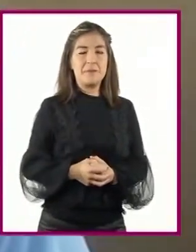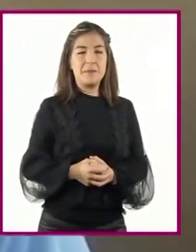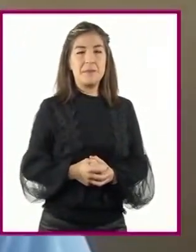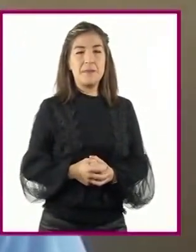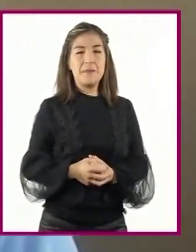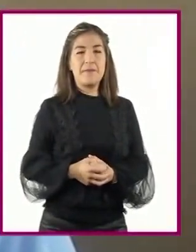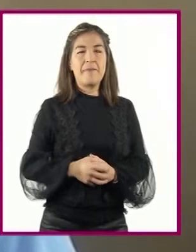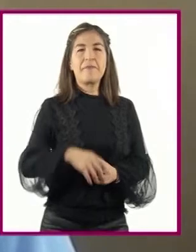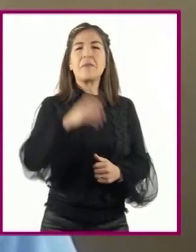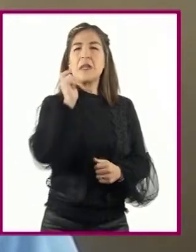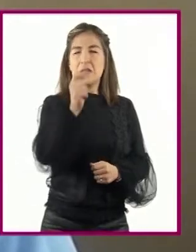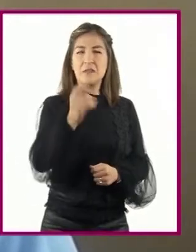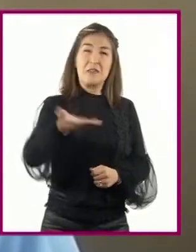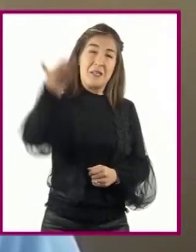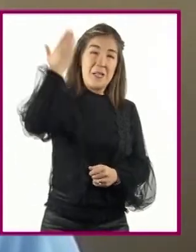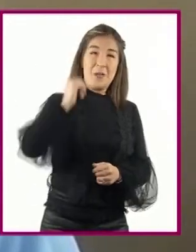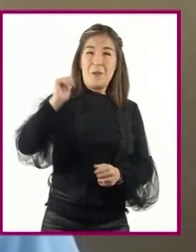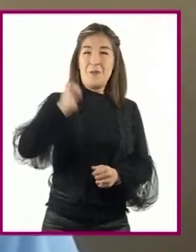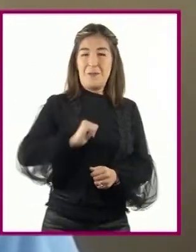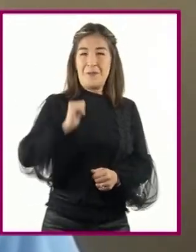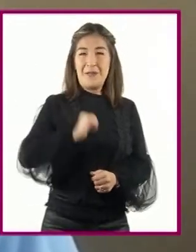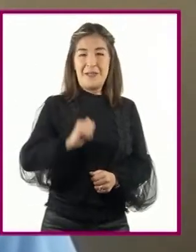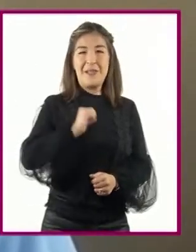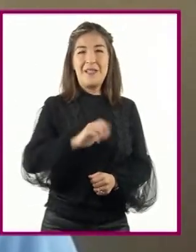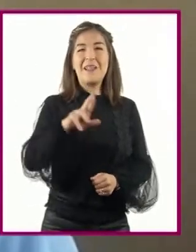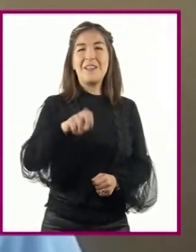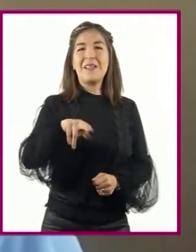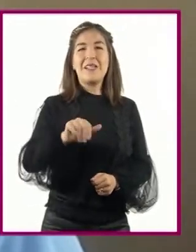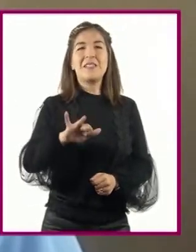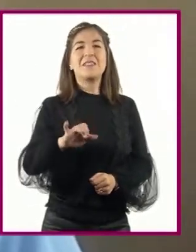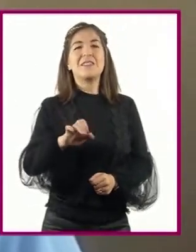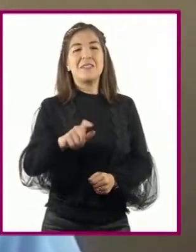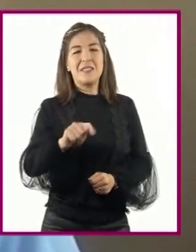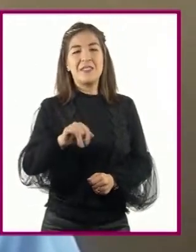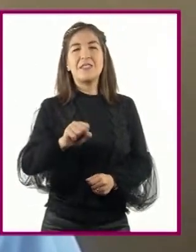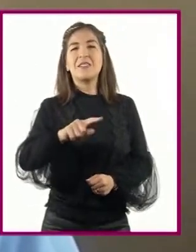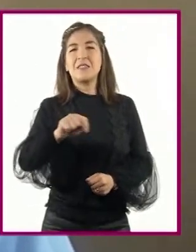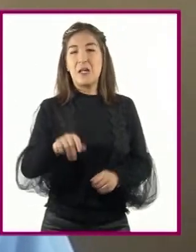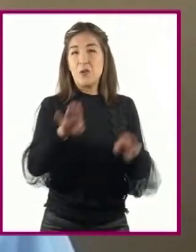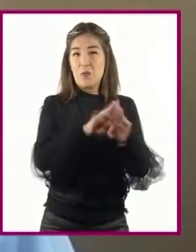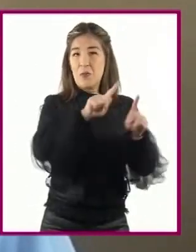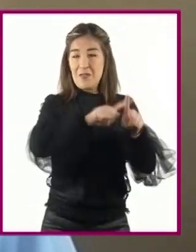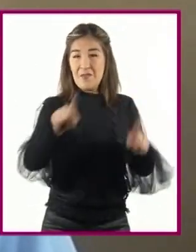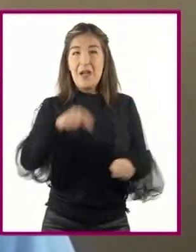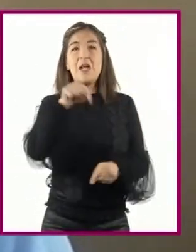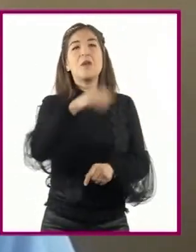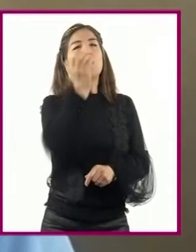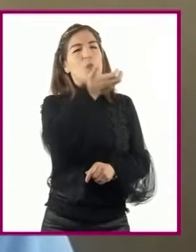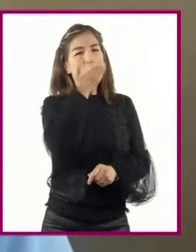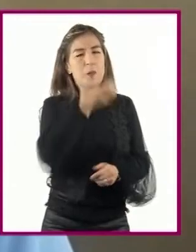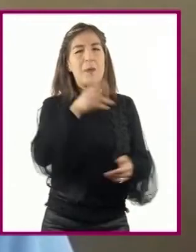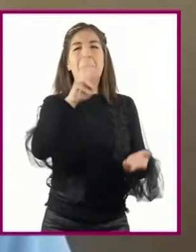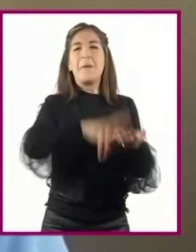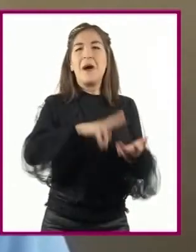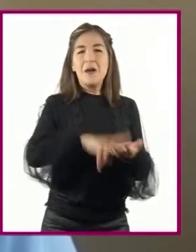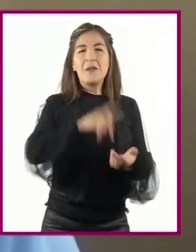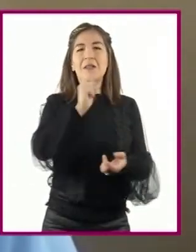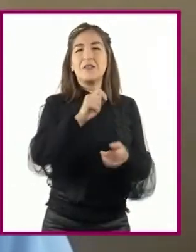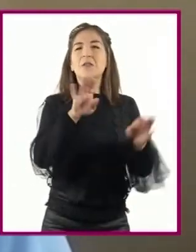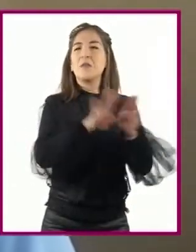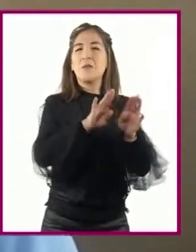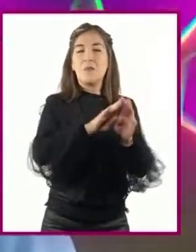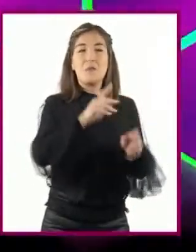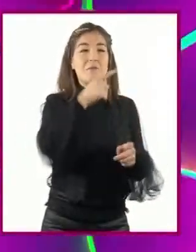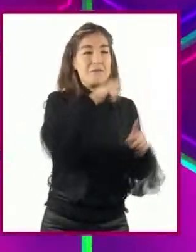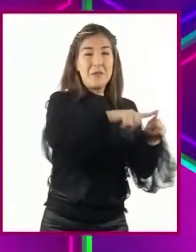Era diferente la vida renacentista respecto a hábitos, costumbres y valores de acuerdo con las diferentes clases